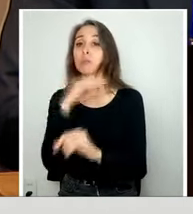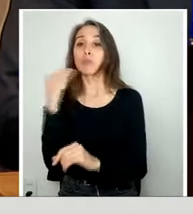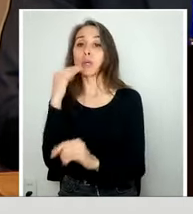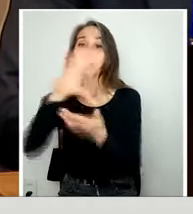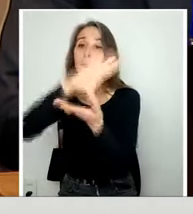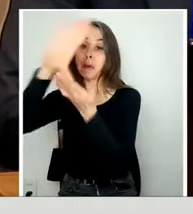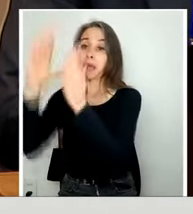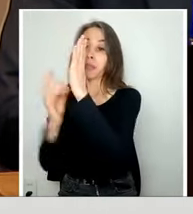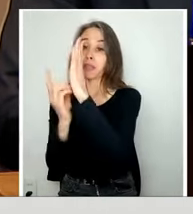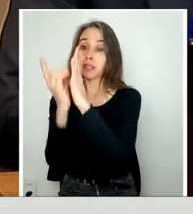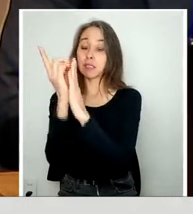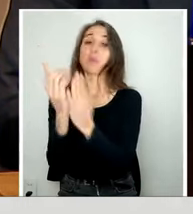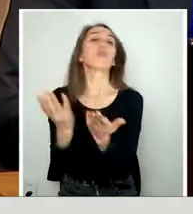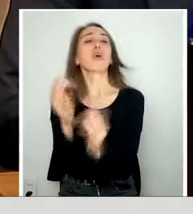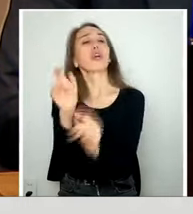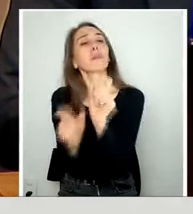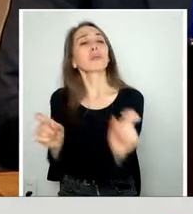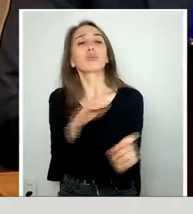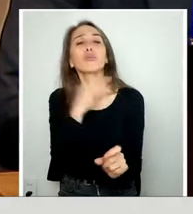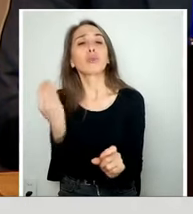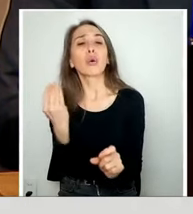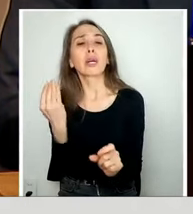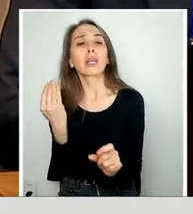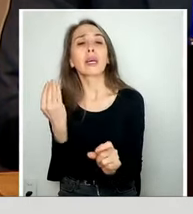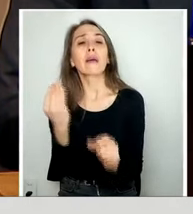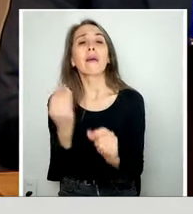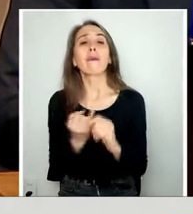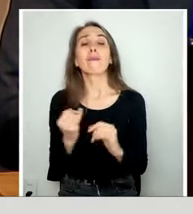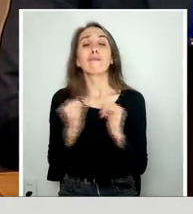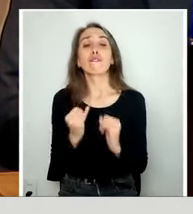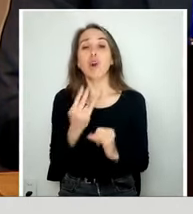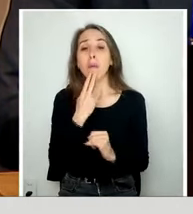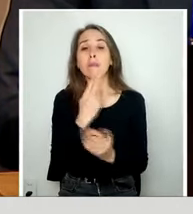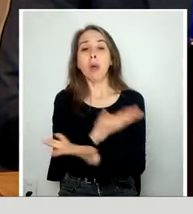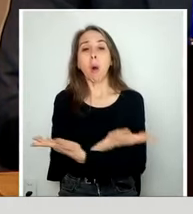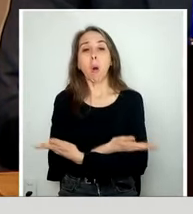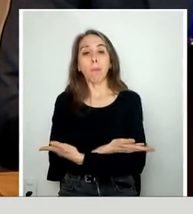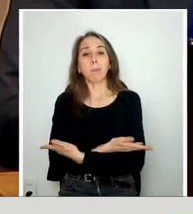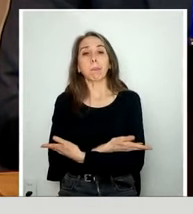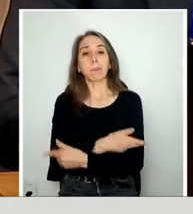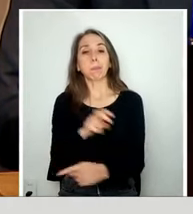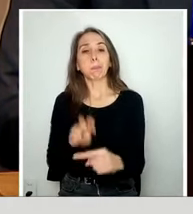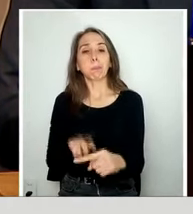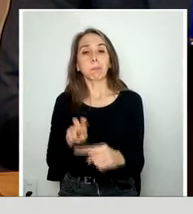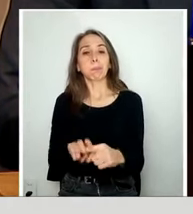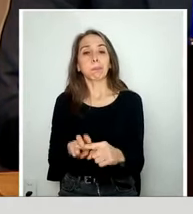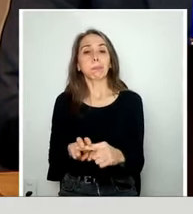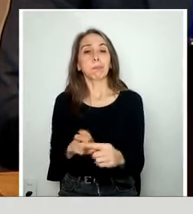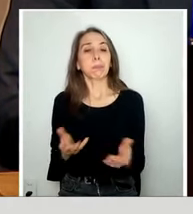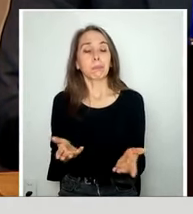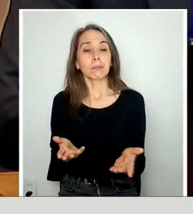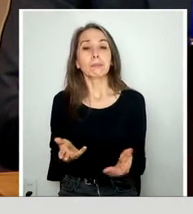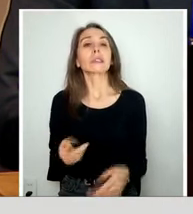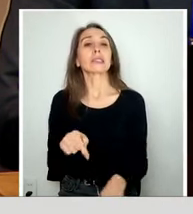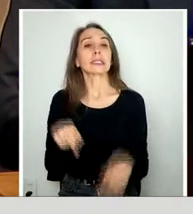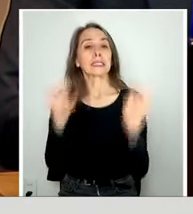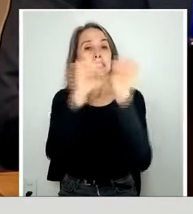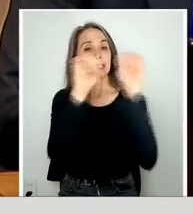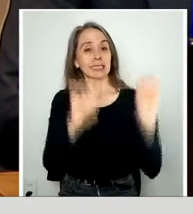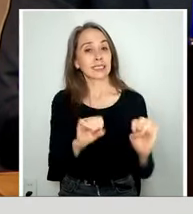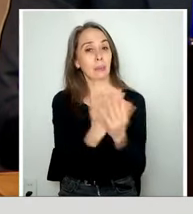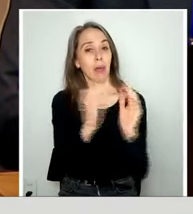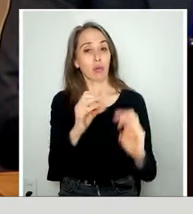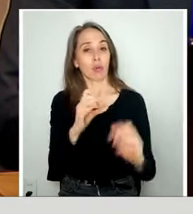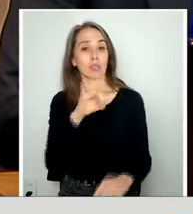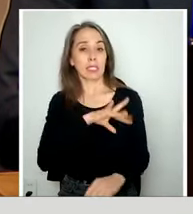están vinculados a un estilo de vida sedentario actualmente nuestro sistema educativo establece las